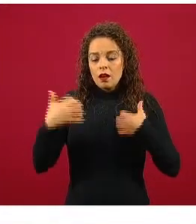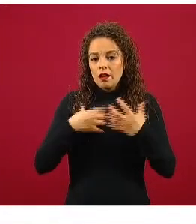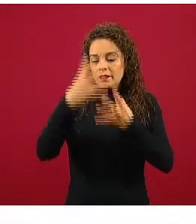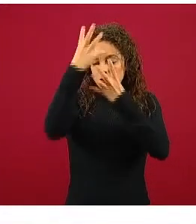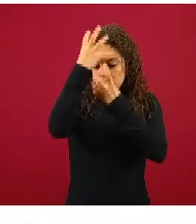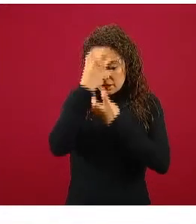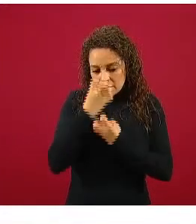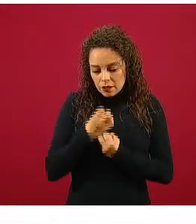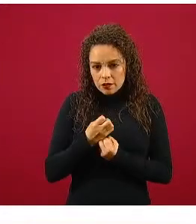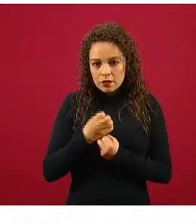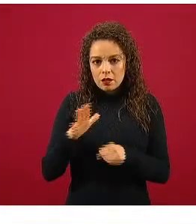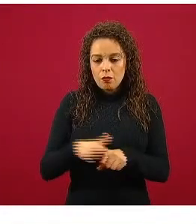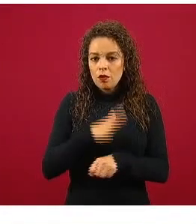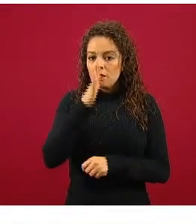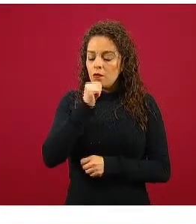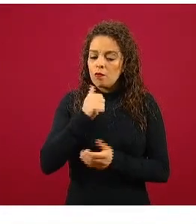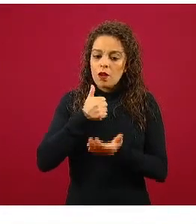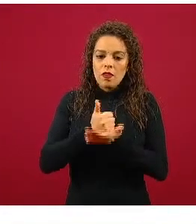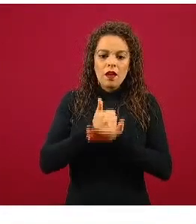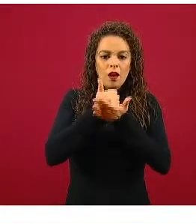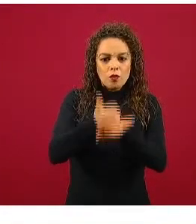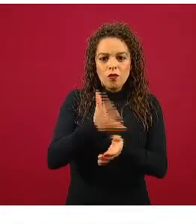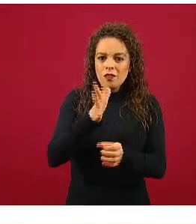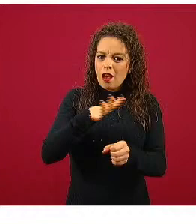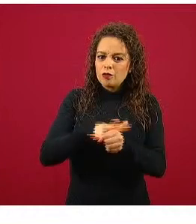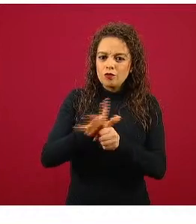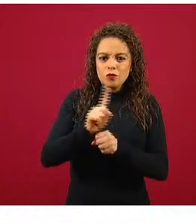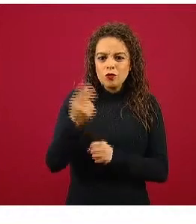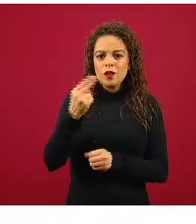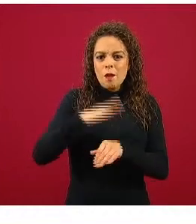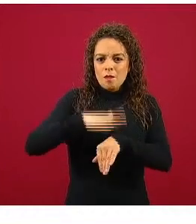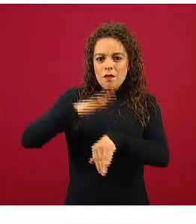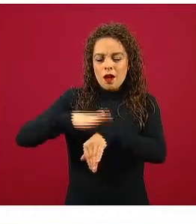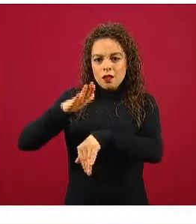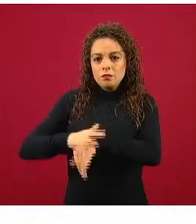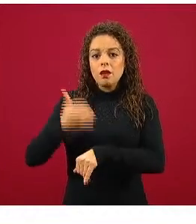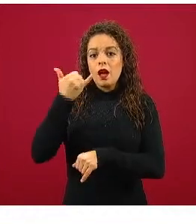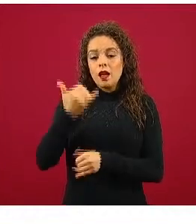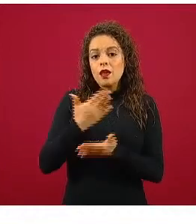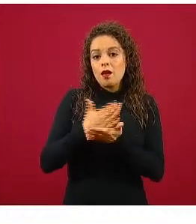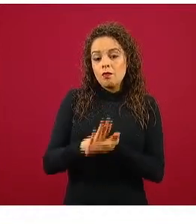de no ayudar lo suficiente y no poder estar cerca de sus seres queridos.